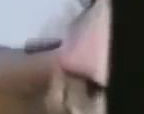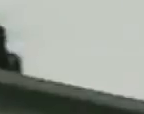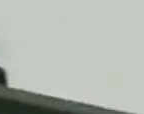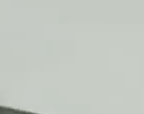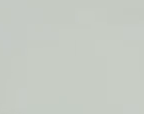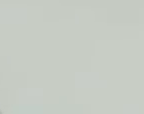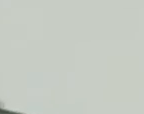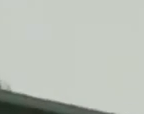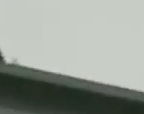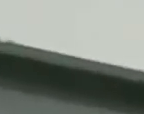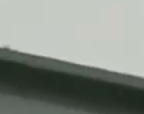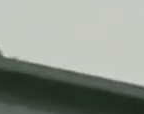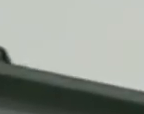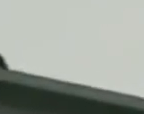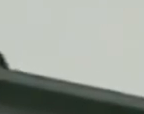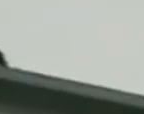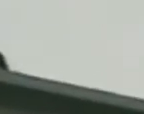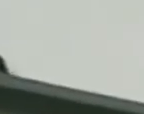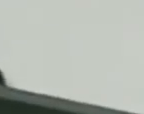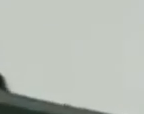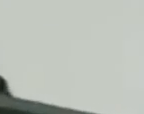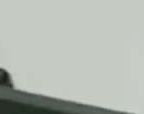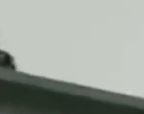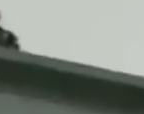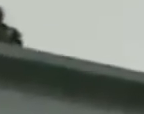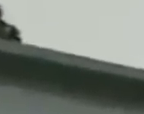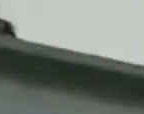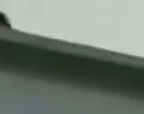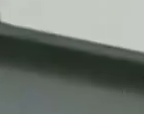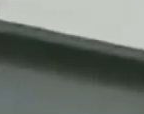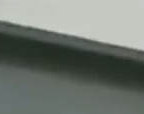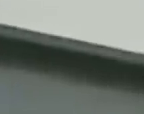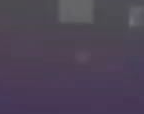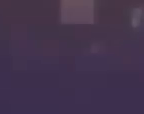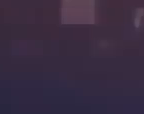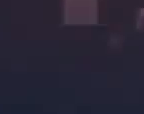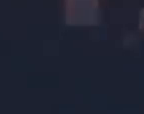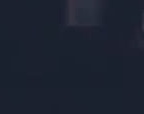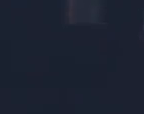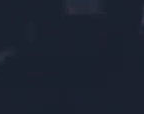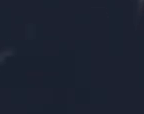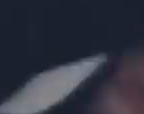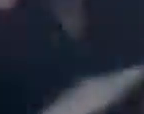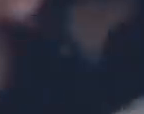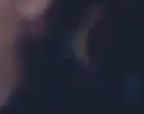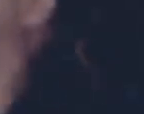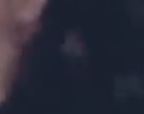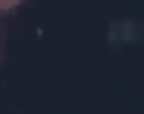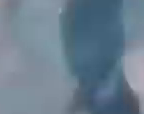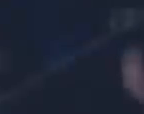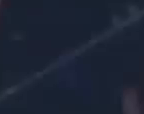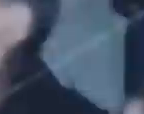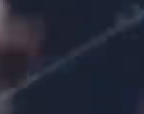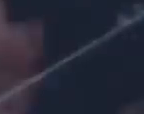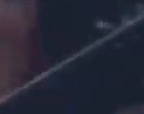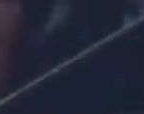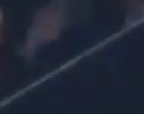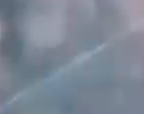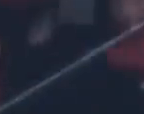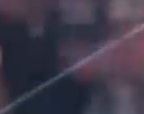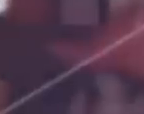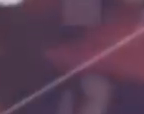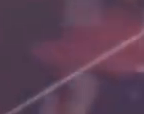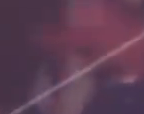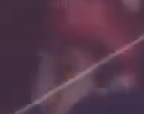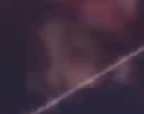nuestro presidente. En una prueba de amor, el pueblo noble y luchador, por su honor van